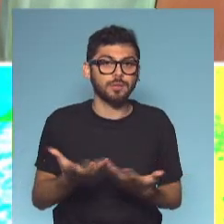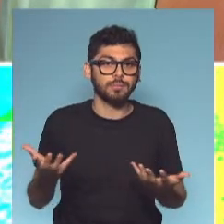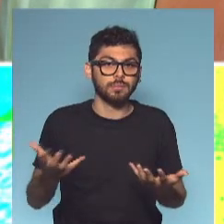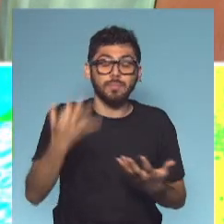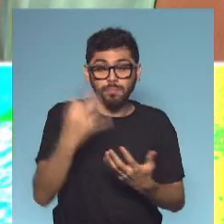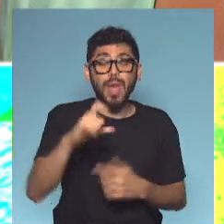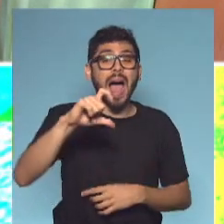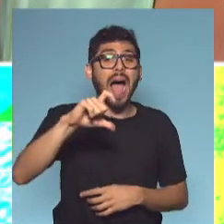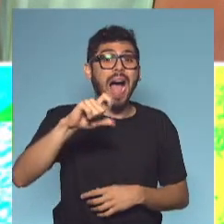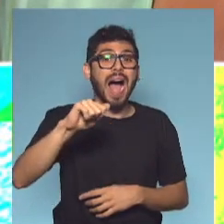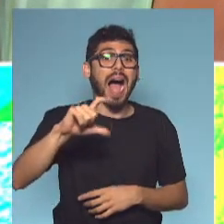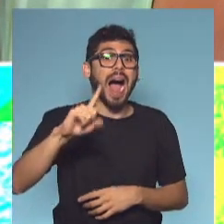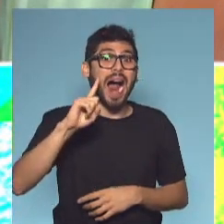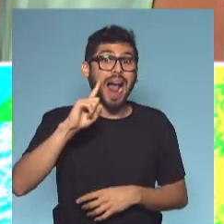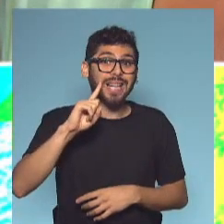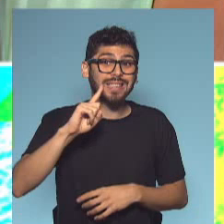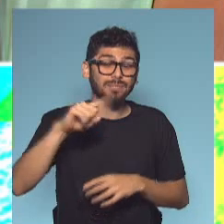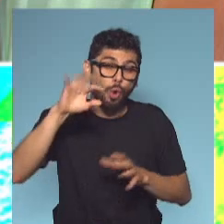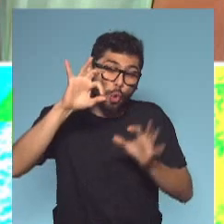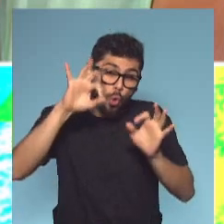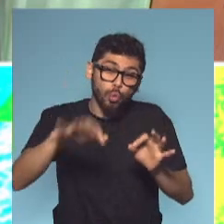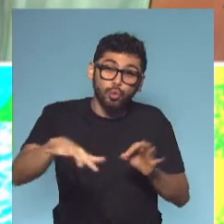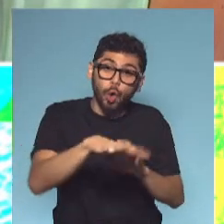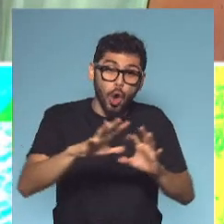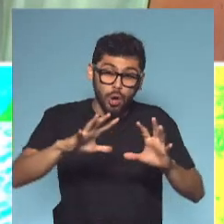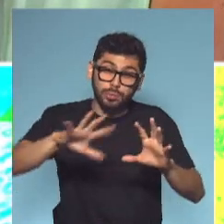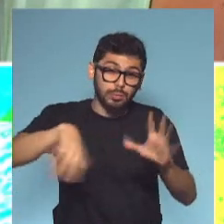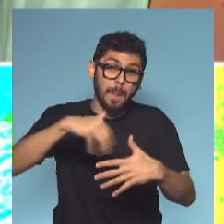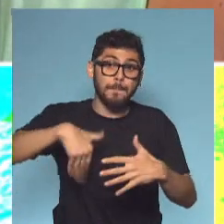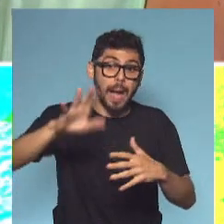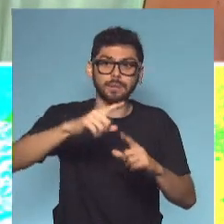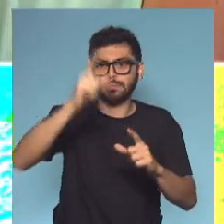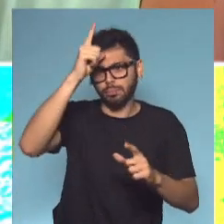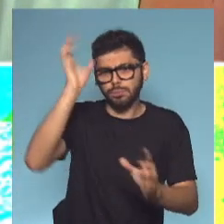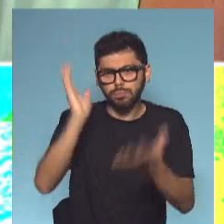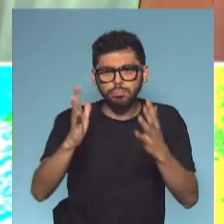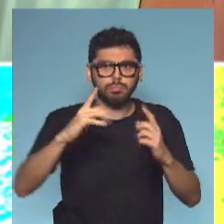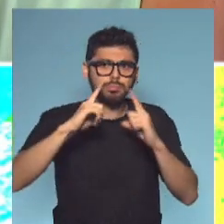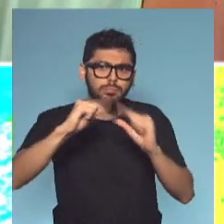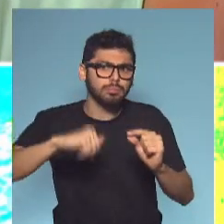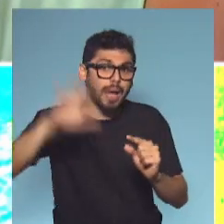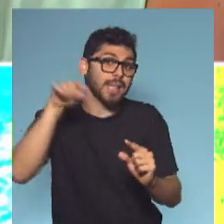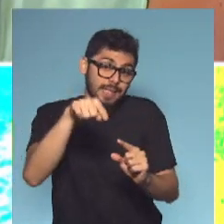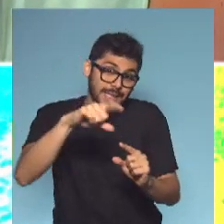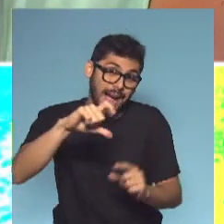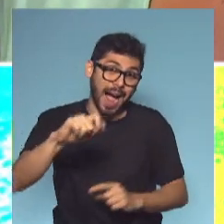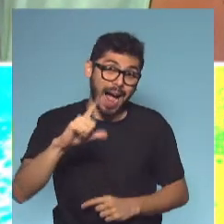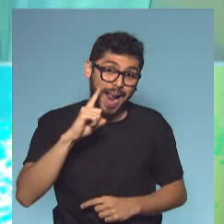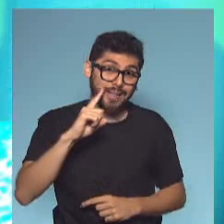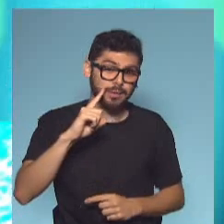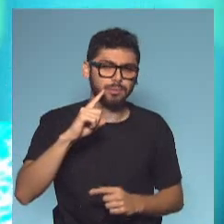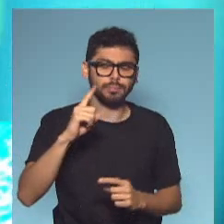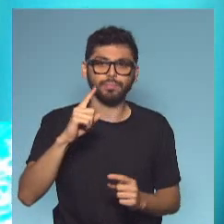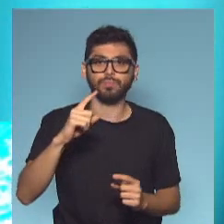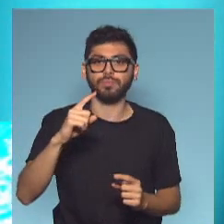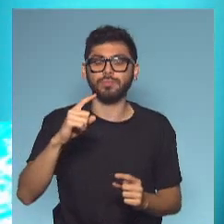es uno de los internacional. Es uno de los epicentros, Cali, de la represión y de las protestas en Colombia. Pero hoy